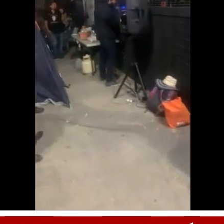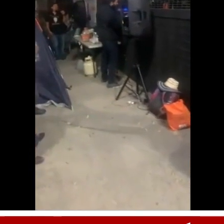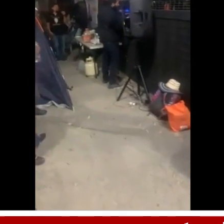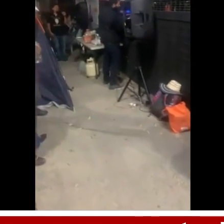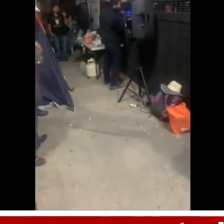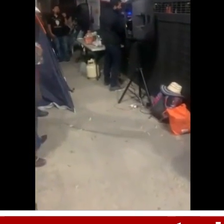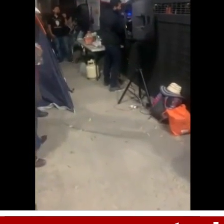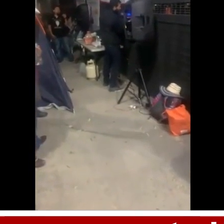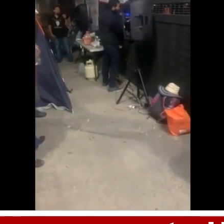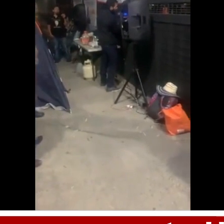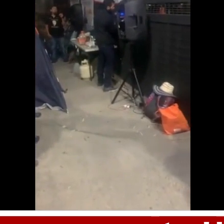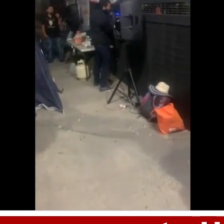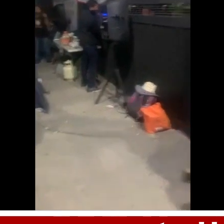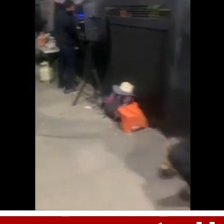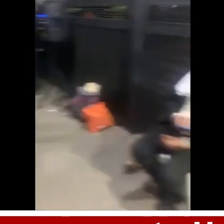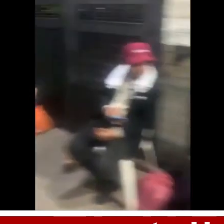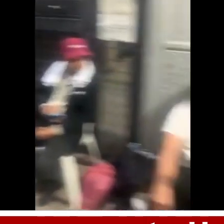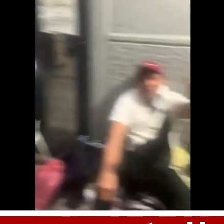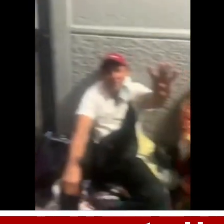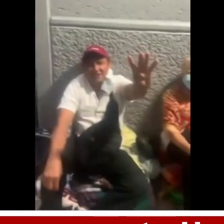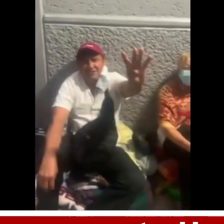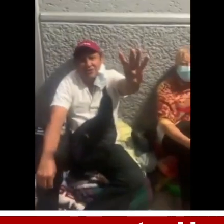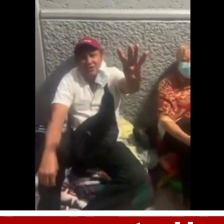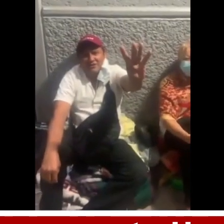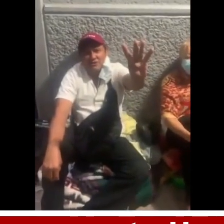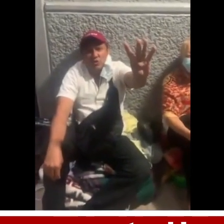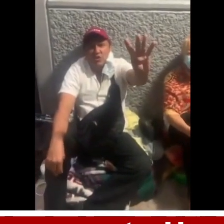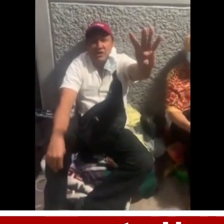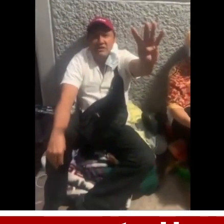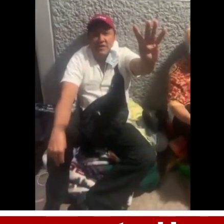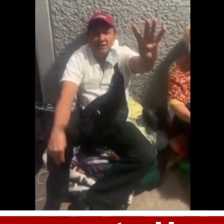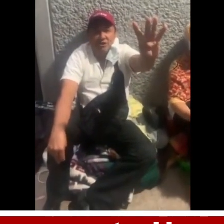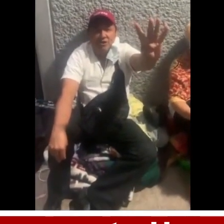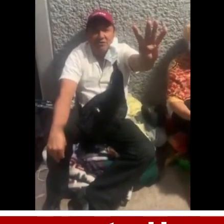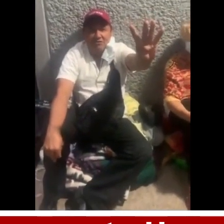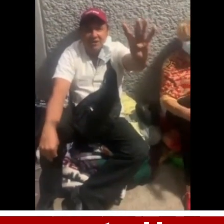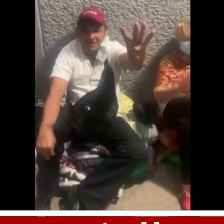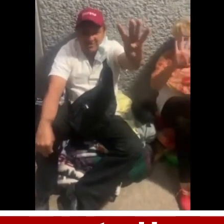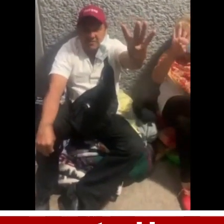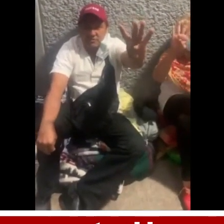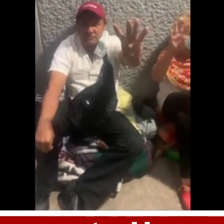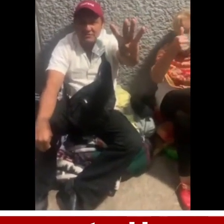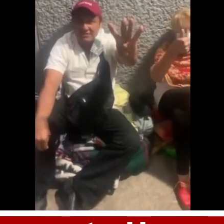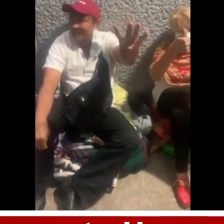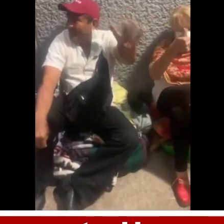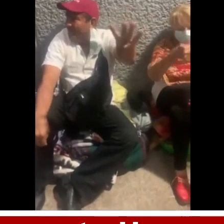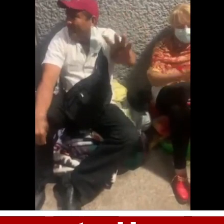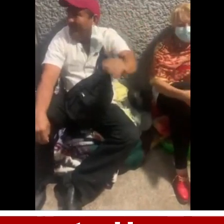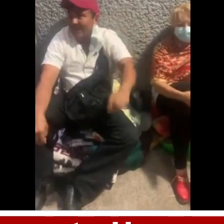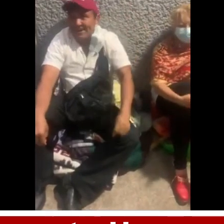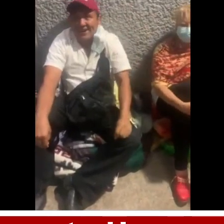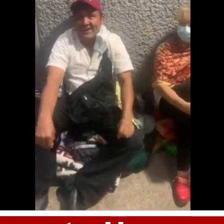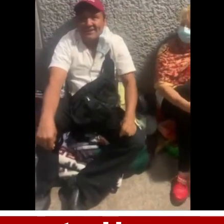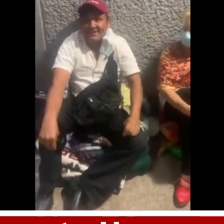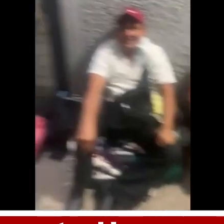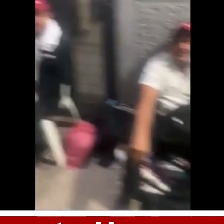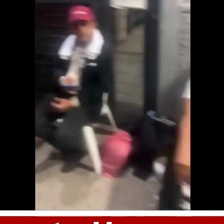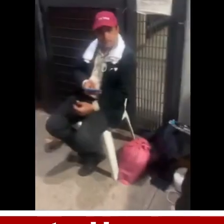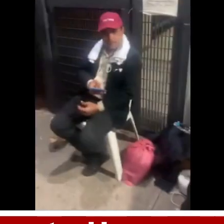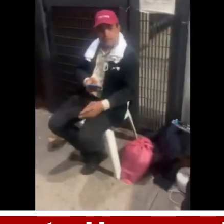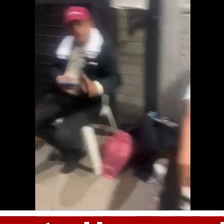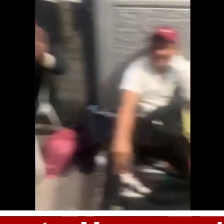sube. Las cosas no alcanzan. Necesitamos poner a las personas que sí pueden hacer el trabajo